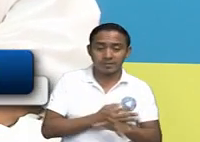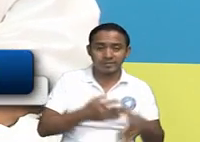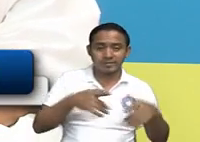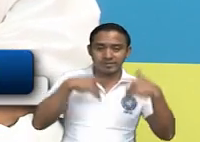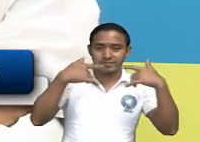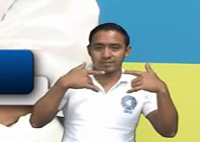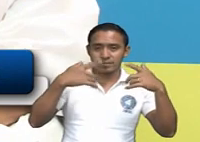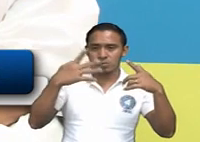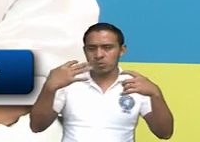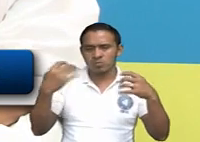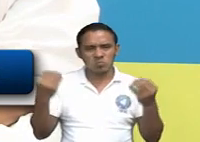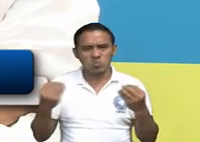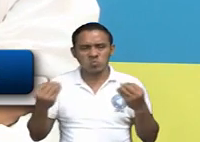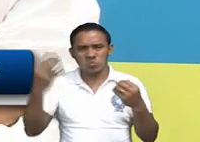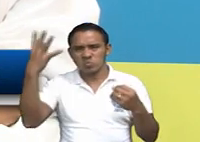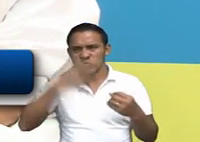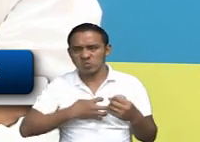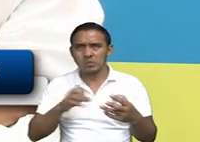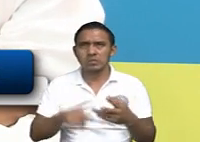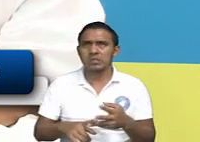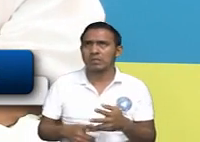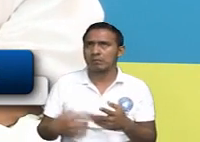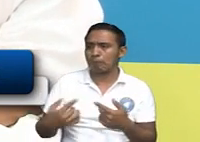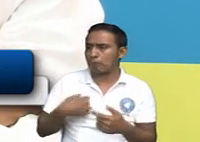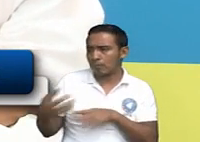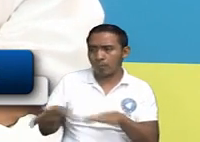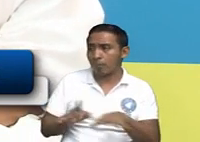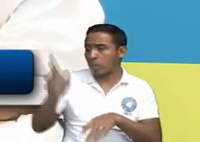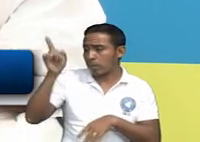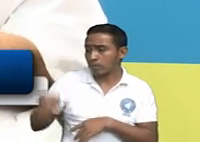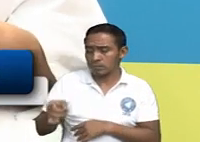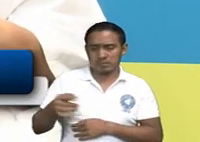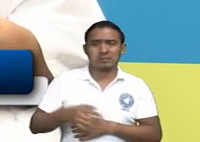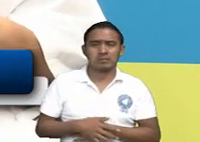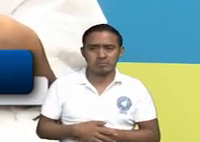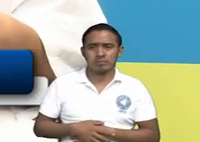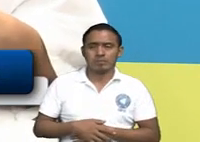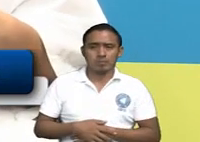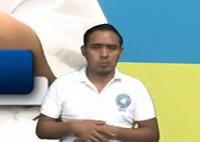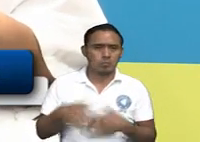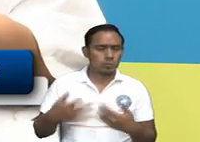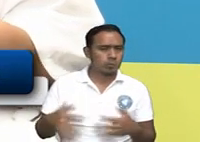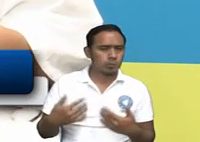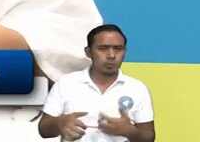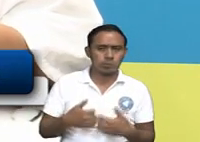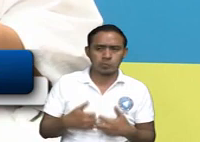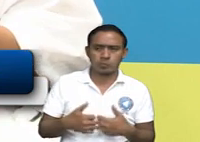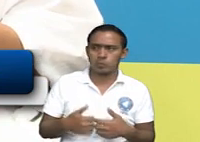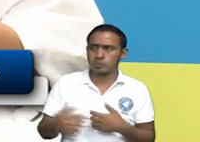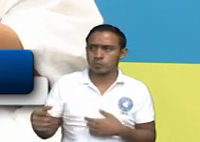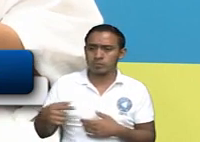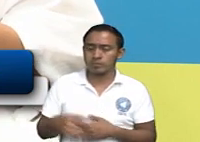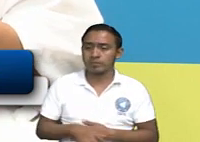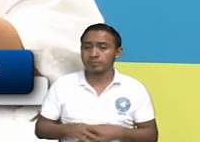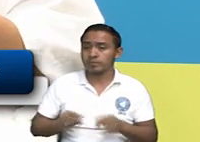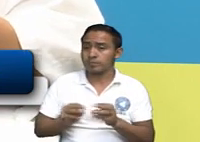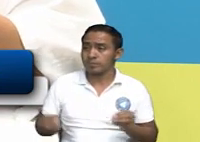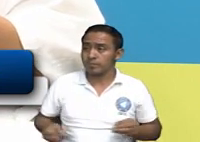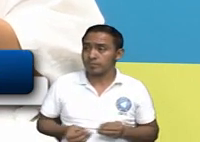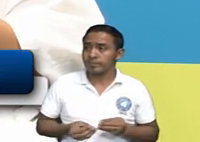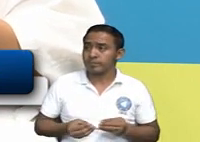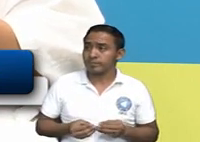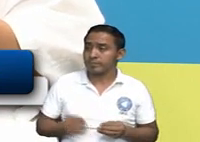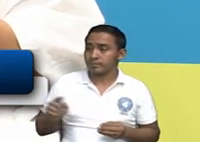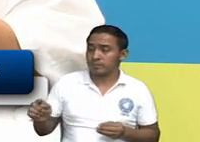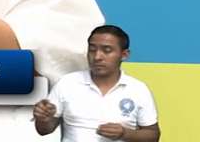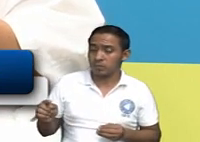está muy enojado, no lo puedes corregir. Y entonces, como es un ser integral, no solo se va